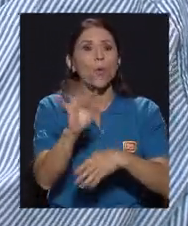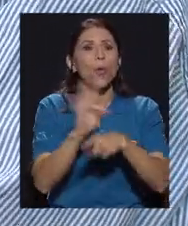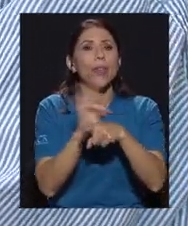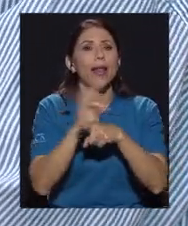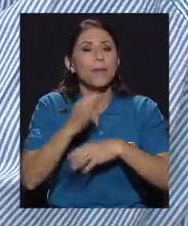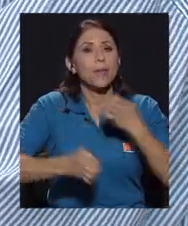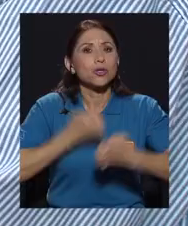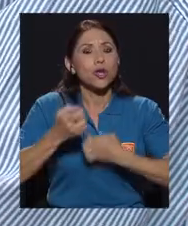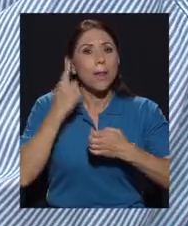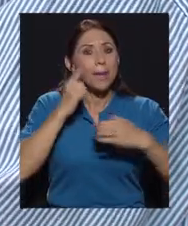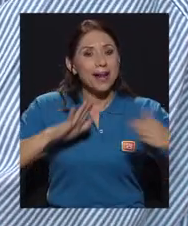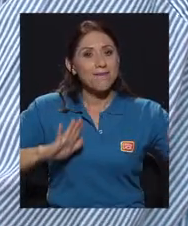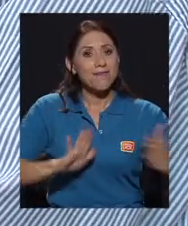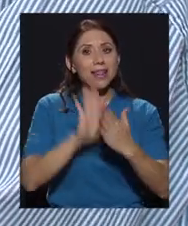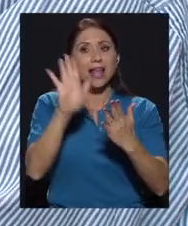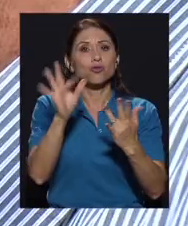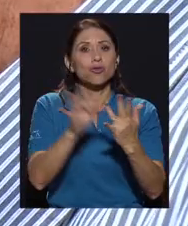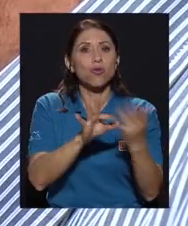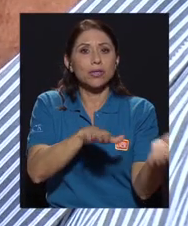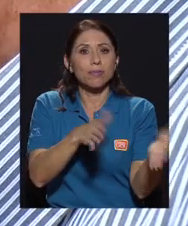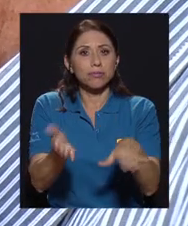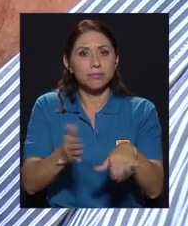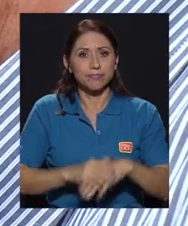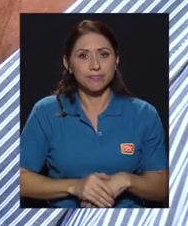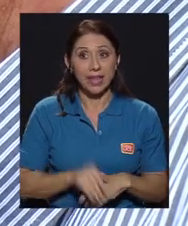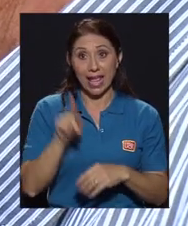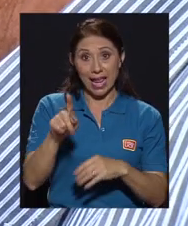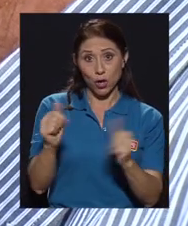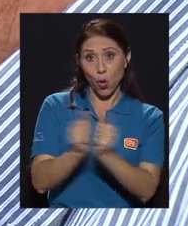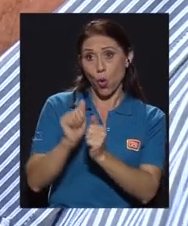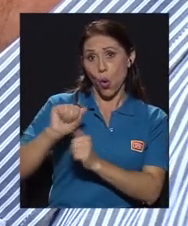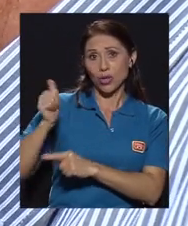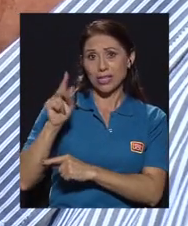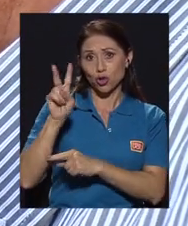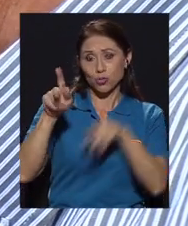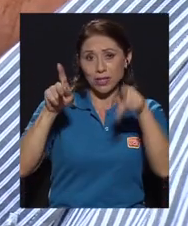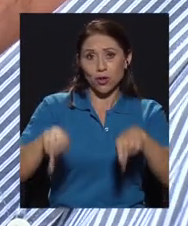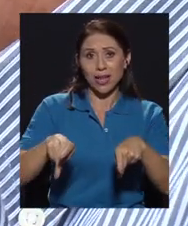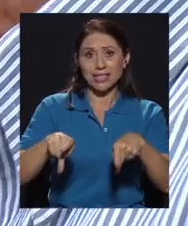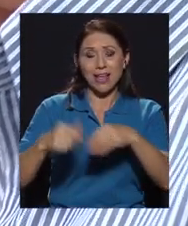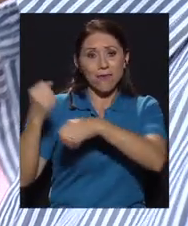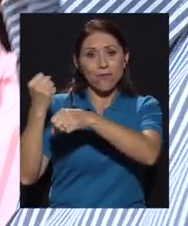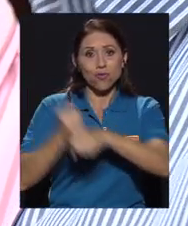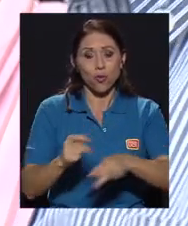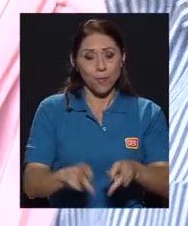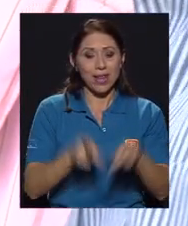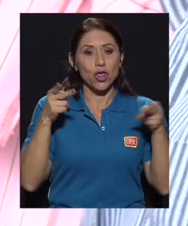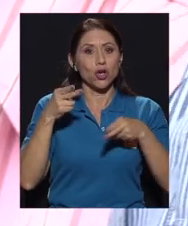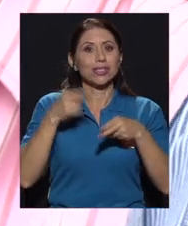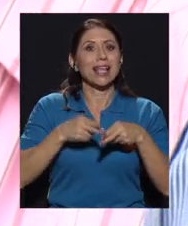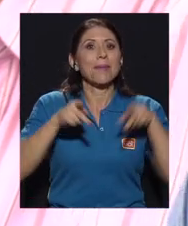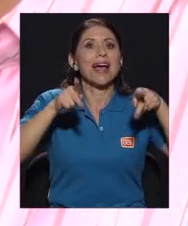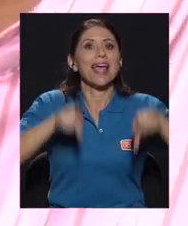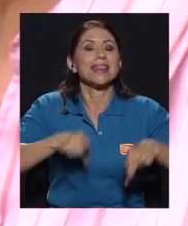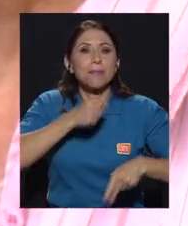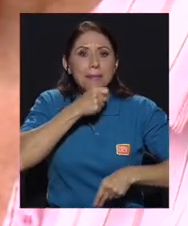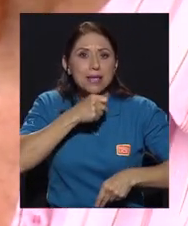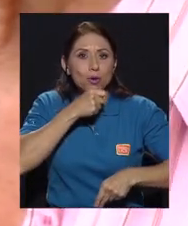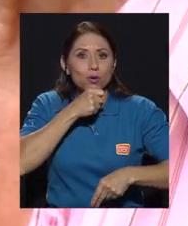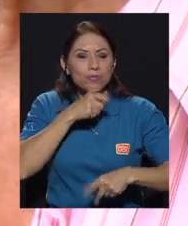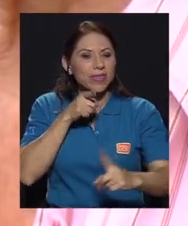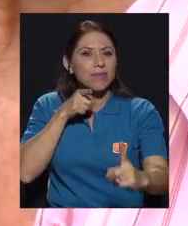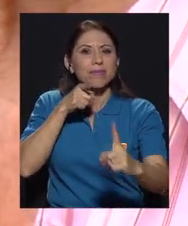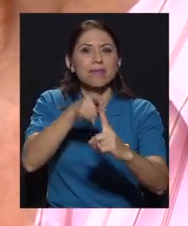terapia emocional para enfrentar su viudez. Él, junto con dos adultos mayores más, fundó el periódico Gente Mayor, dirigido